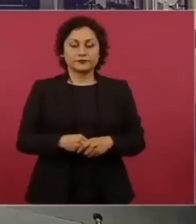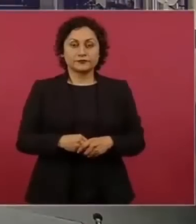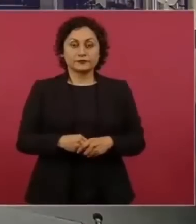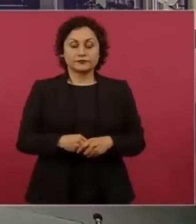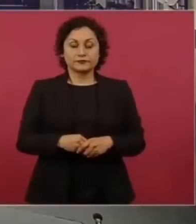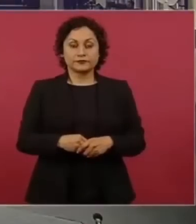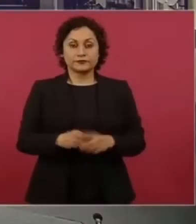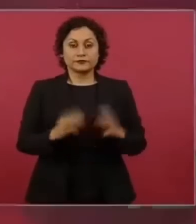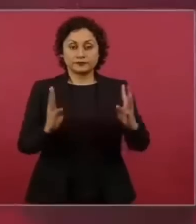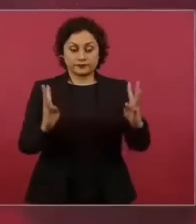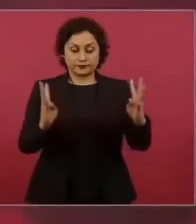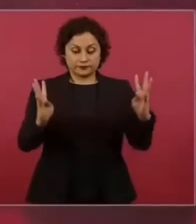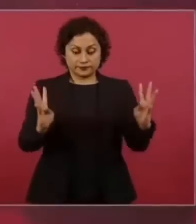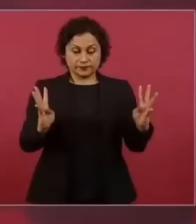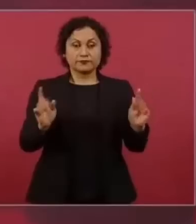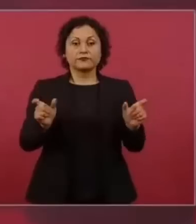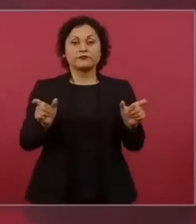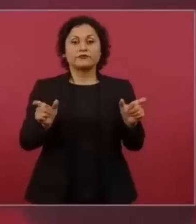policías o